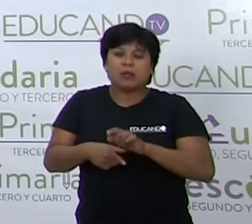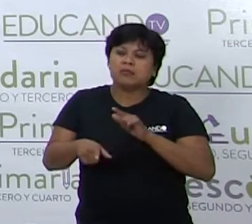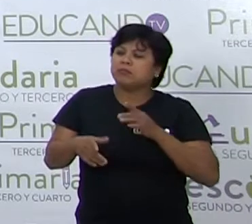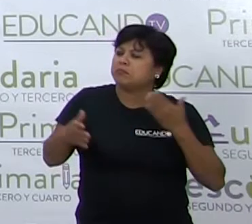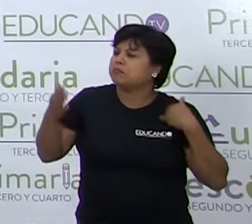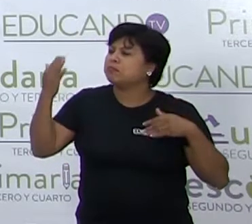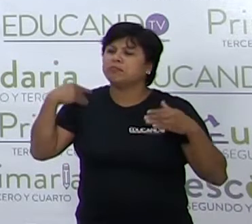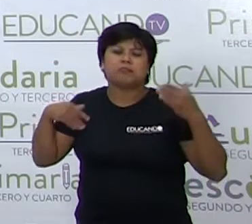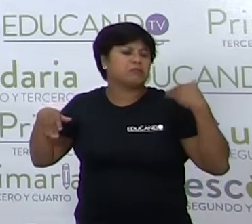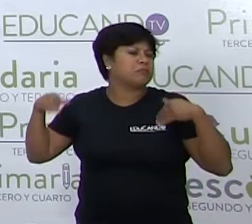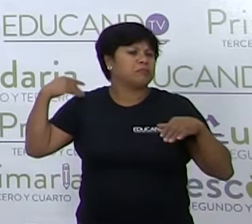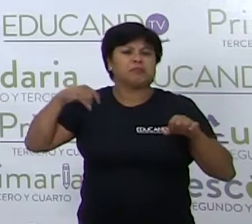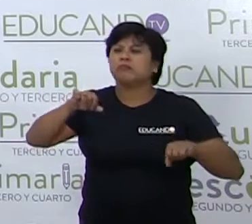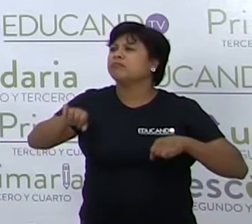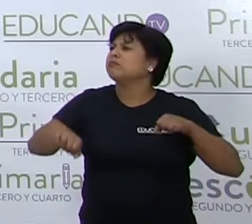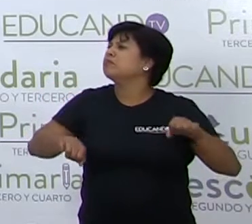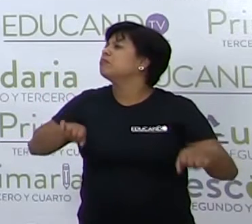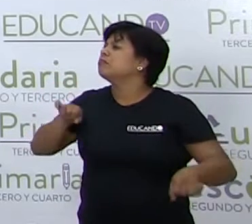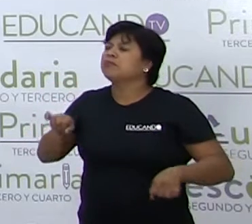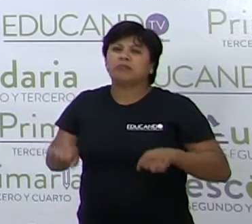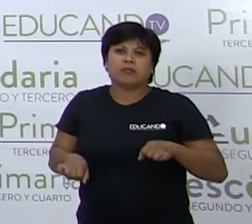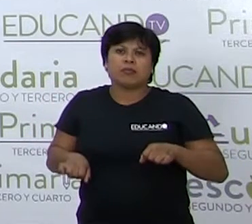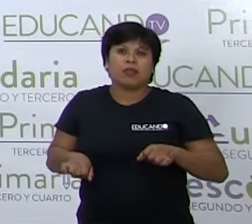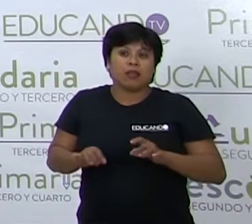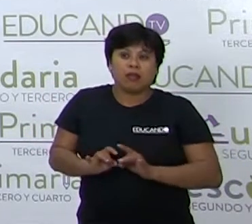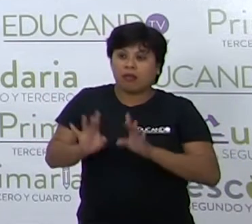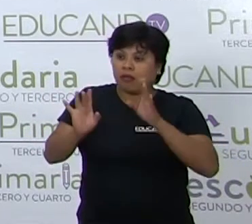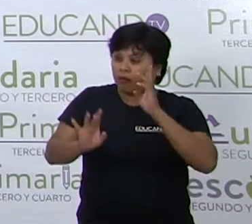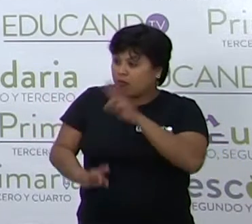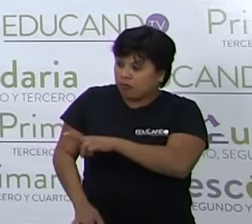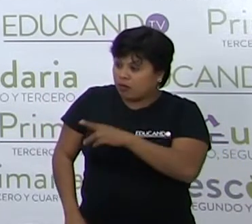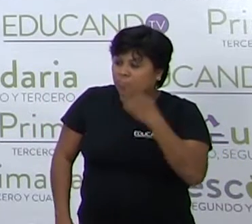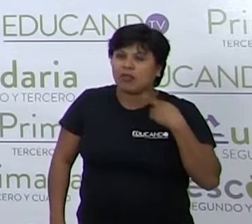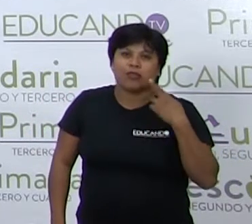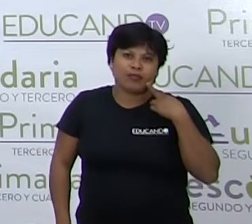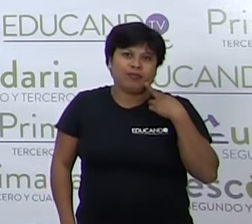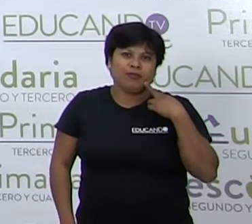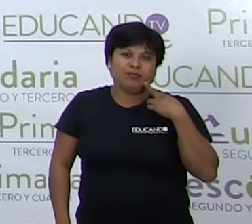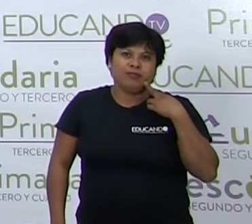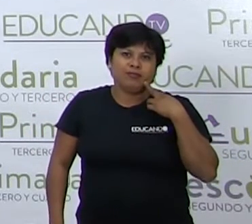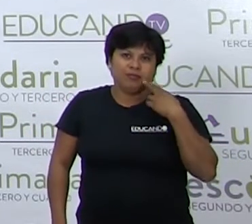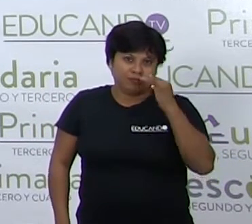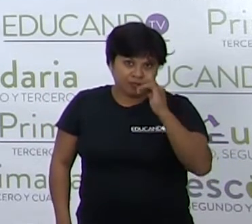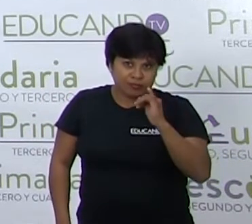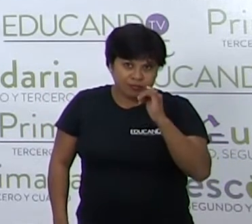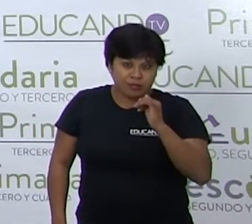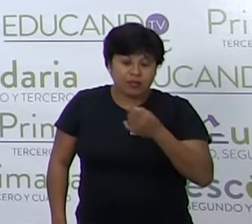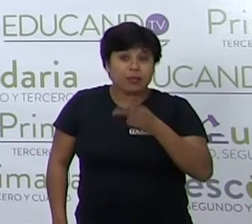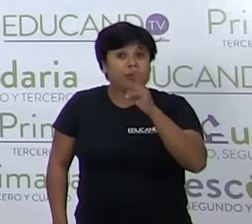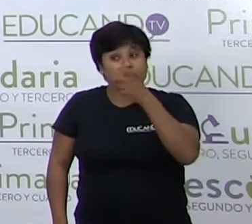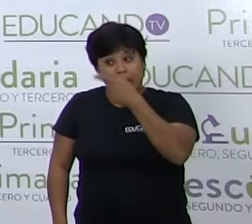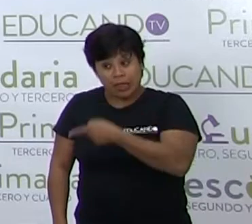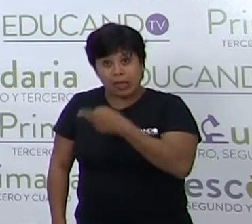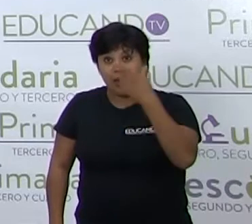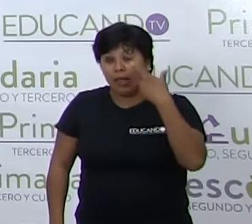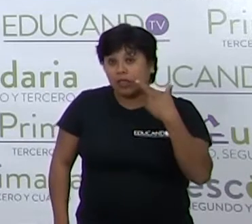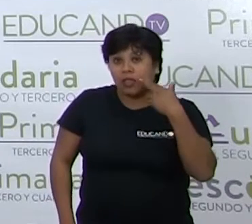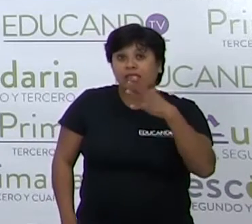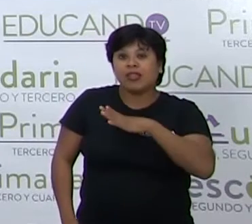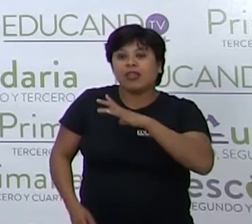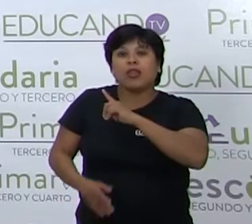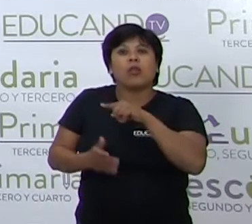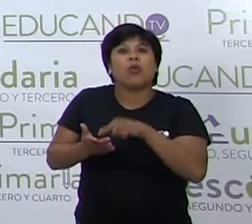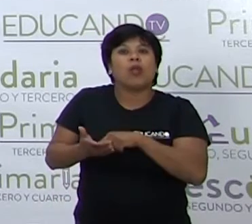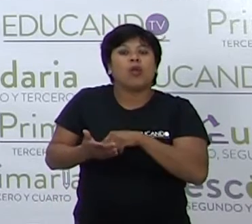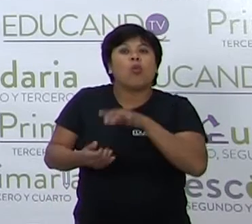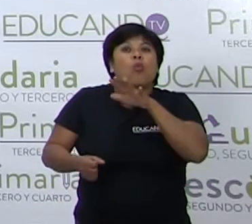su bicicleta y de repente se encontró un ratón. ¿Sí? Pero ese ratón también tiene un lugar.